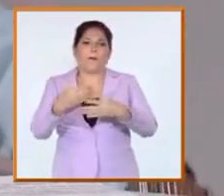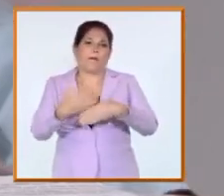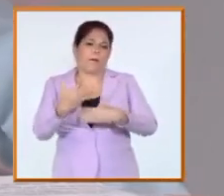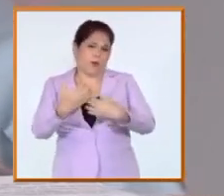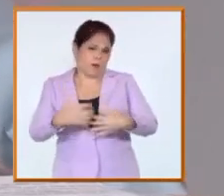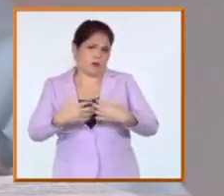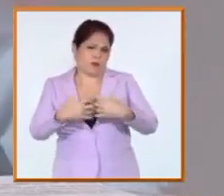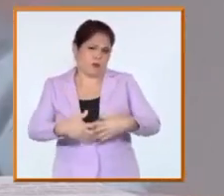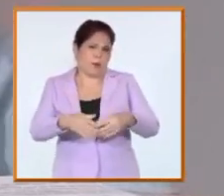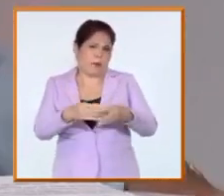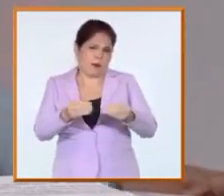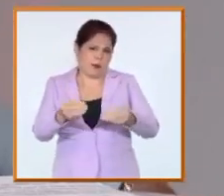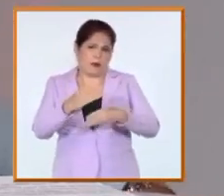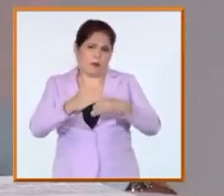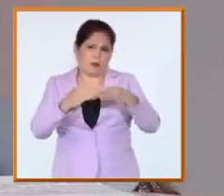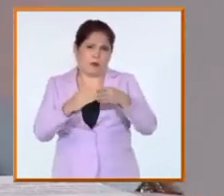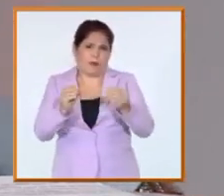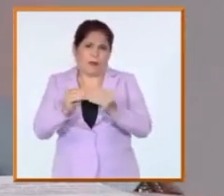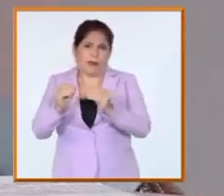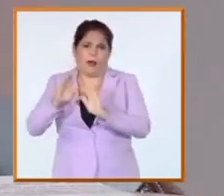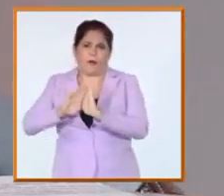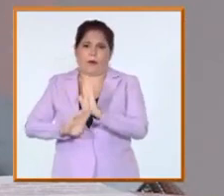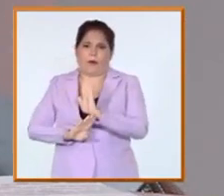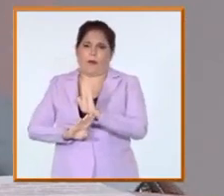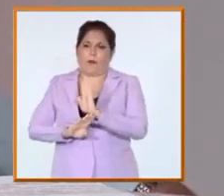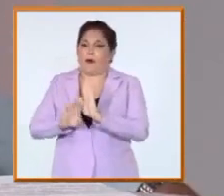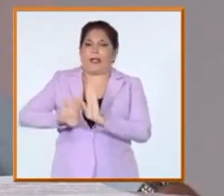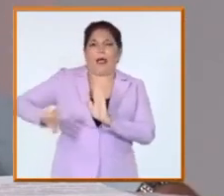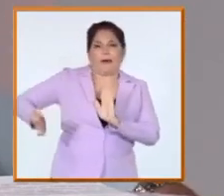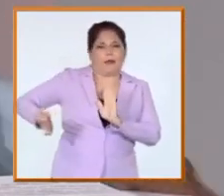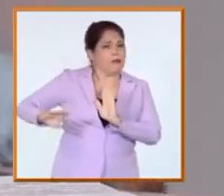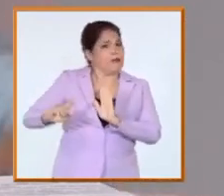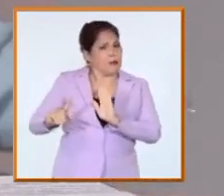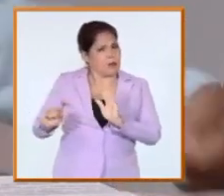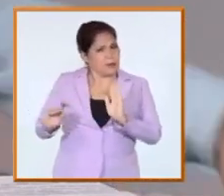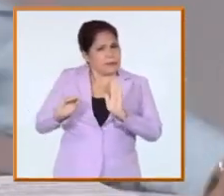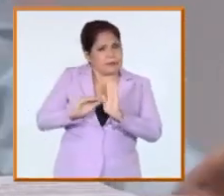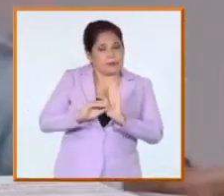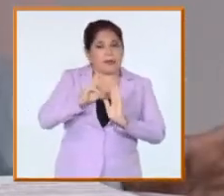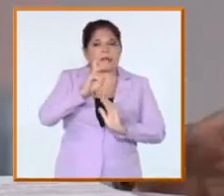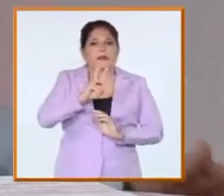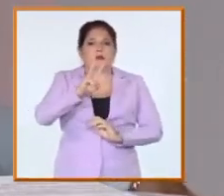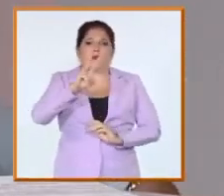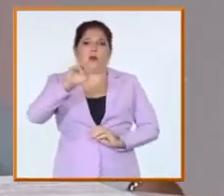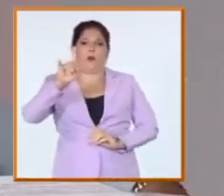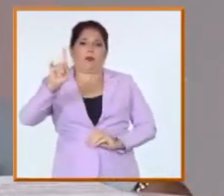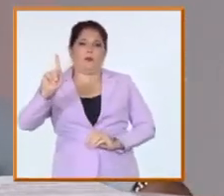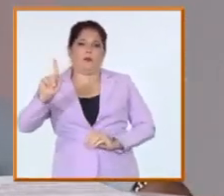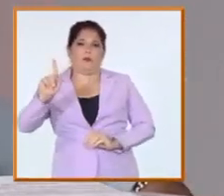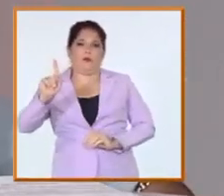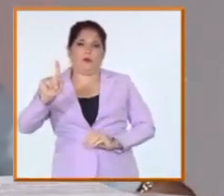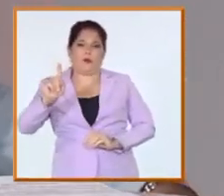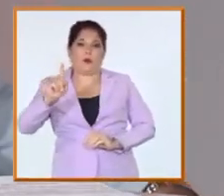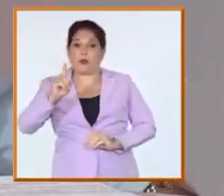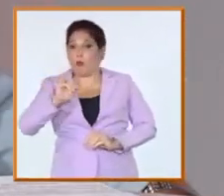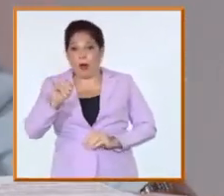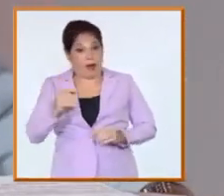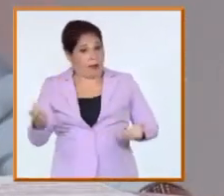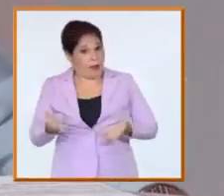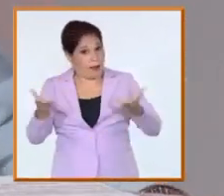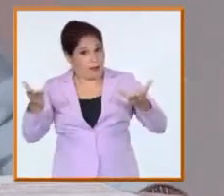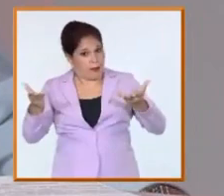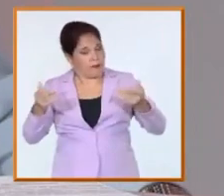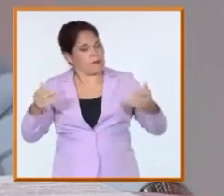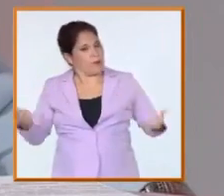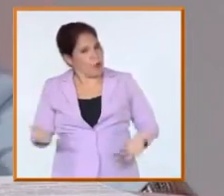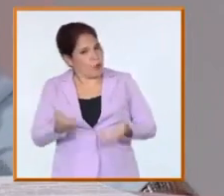que están vinculadas a este programa de la producción de materiales 391 O sea que hay que incentivar eso porque me